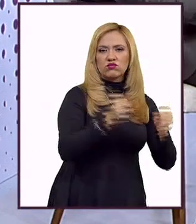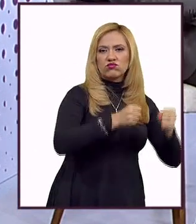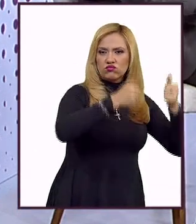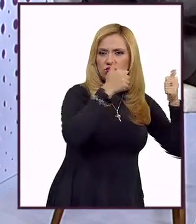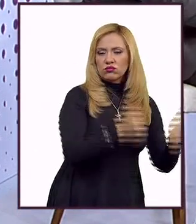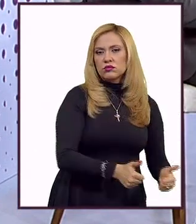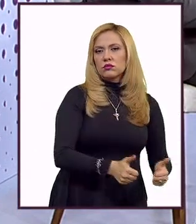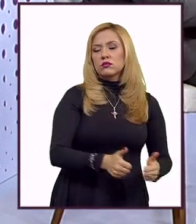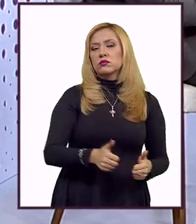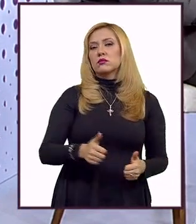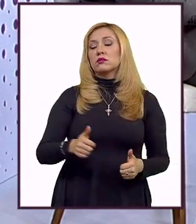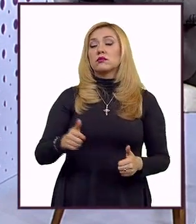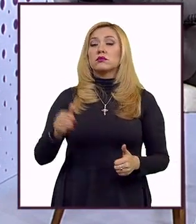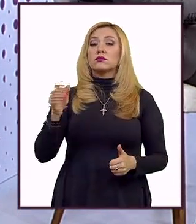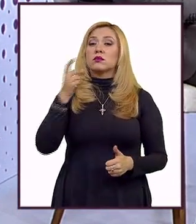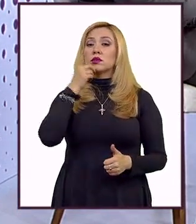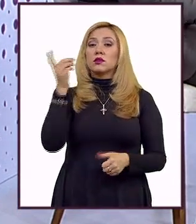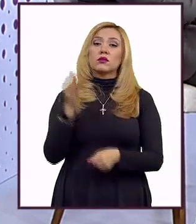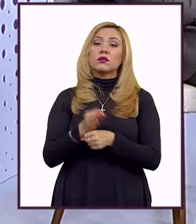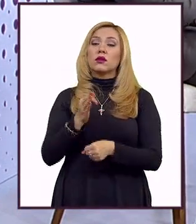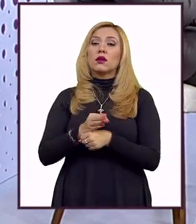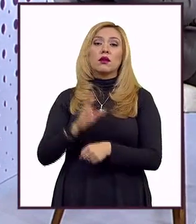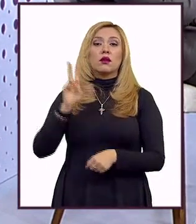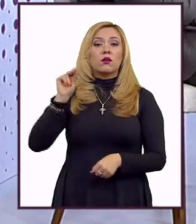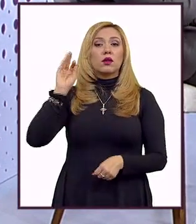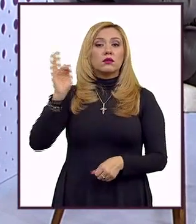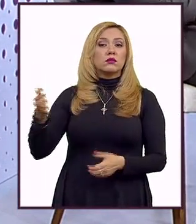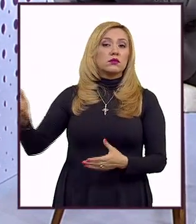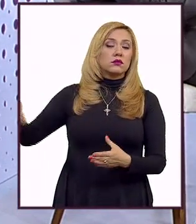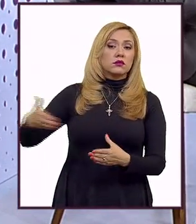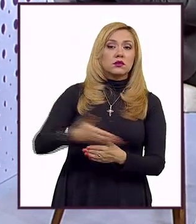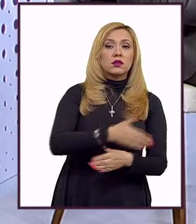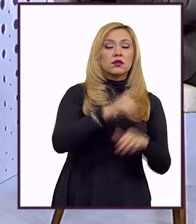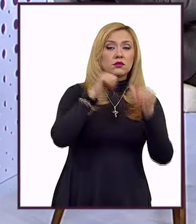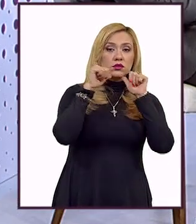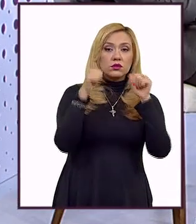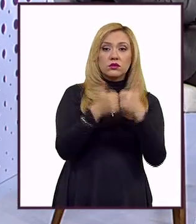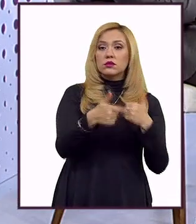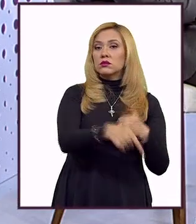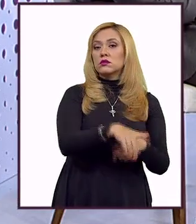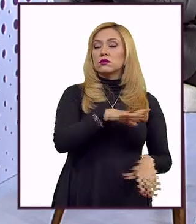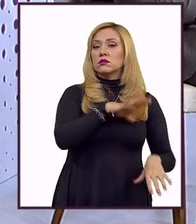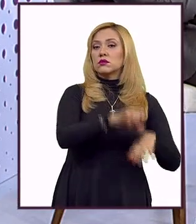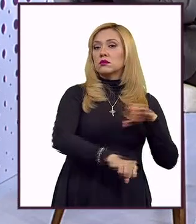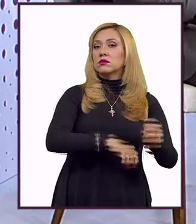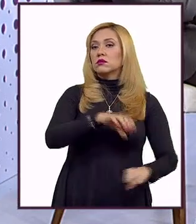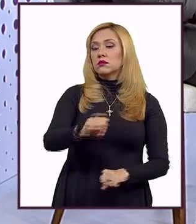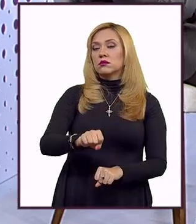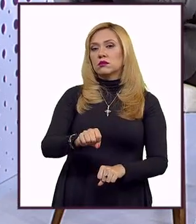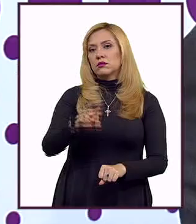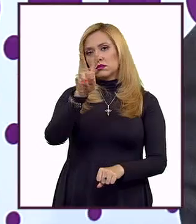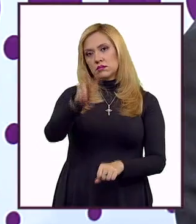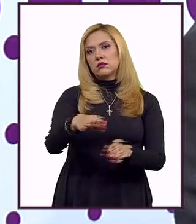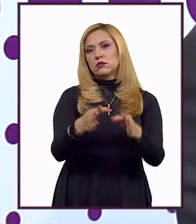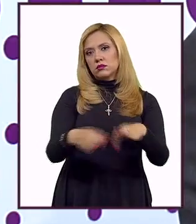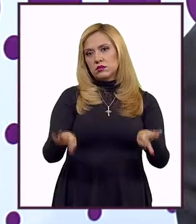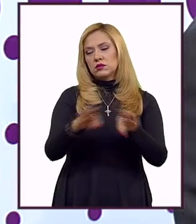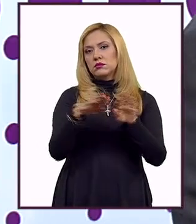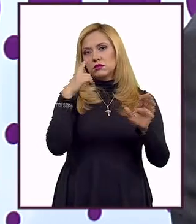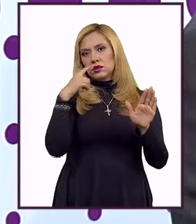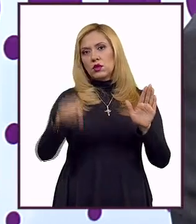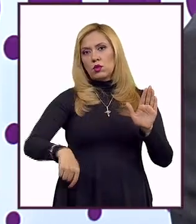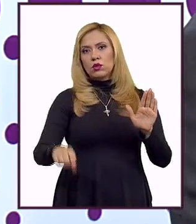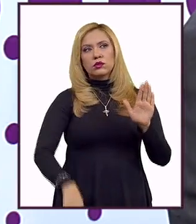de que se está negando el acceso a las organizaciones de la sociedad civil, a los lugares donde están detenidos los migrantes. Es muy importante hacer énfasis